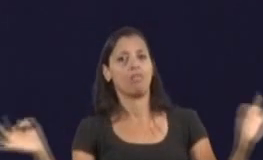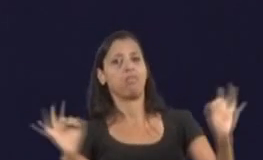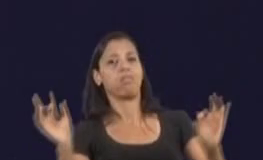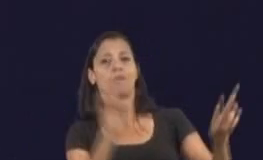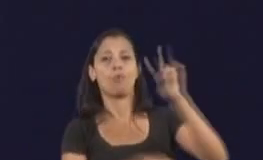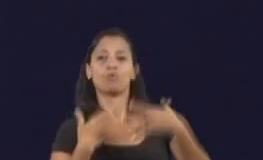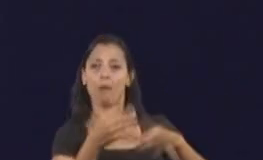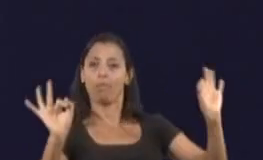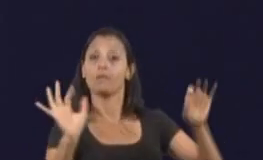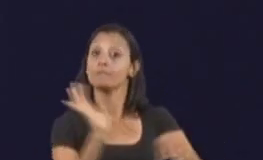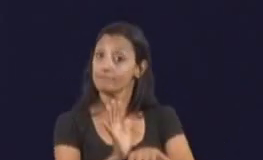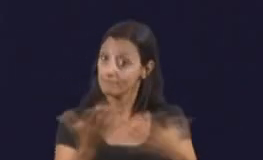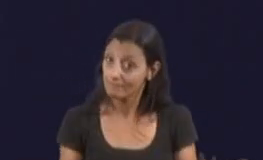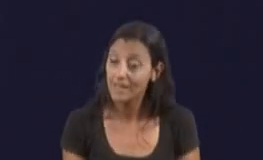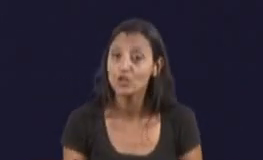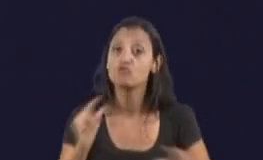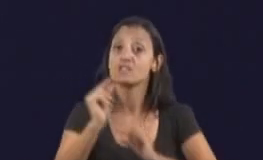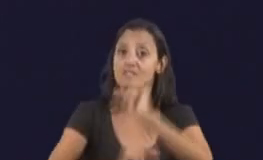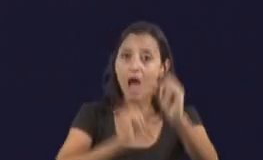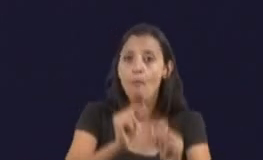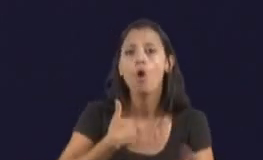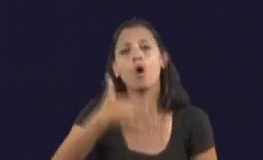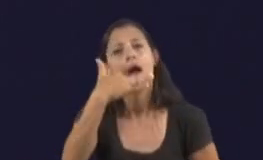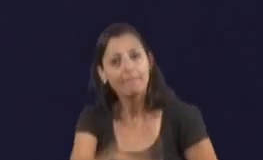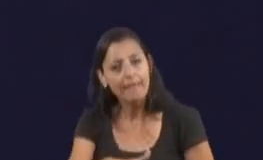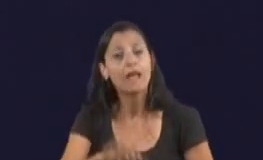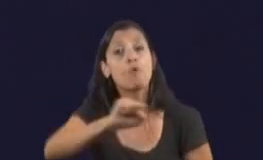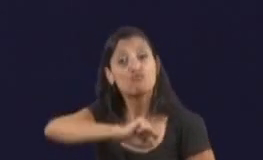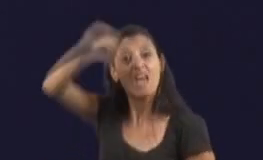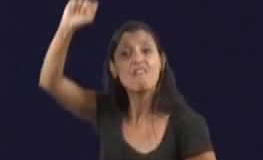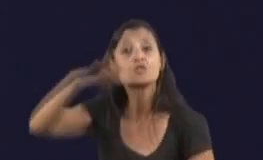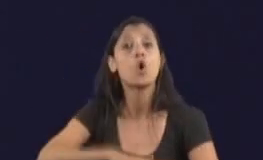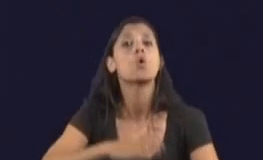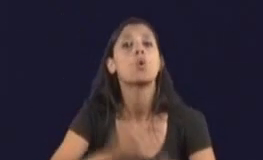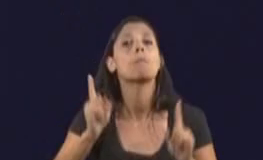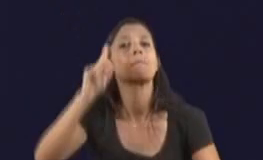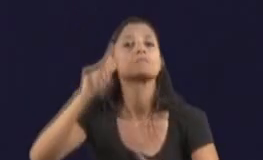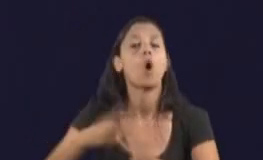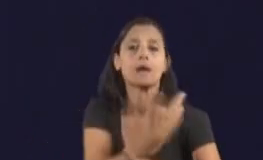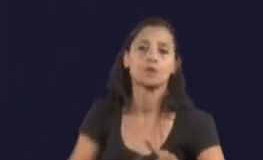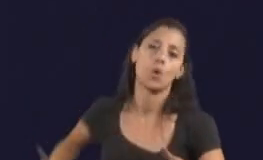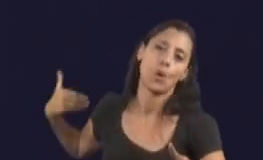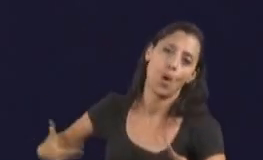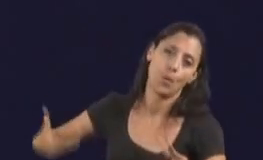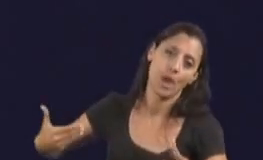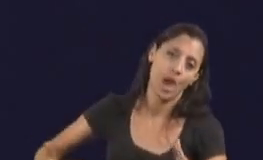se empezó a entender que la culpa era del desastre monetario que venían haciendo durante tantos años los políticos en Argentina.